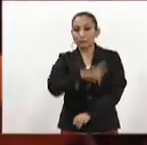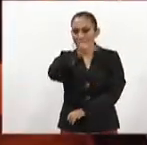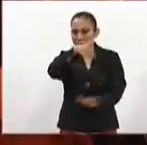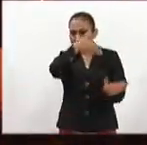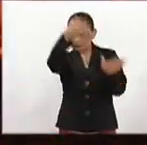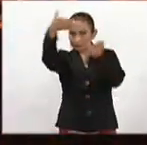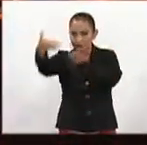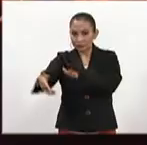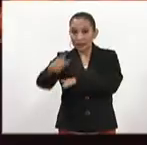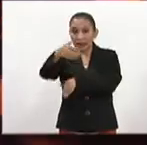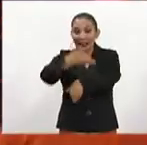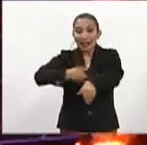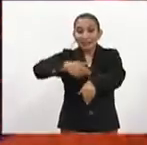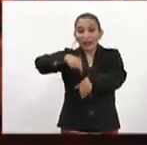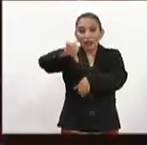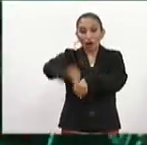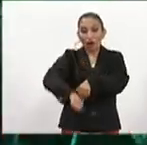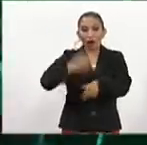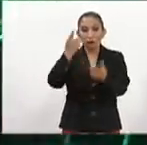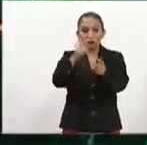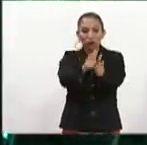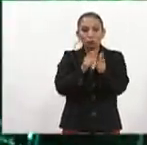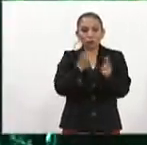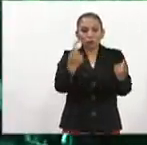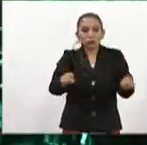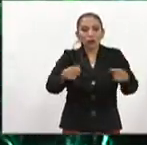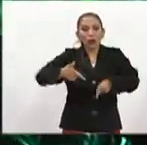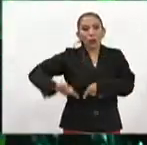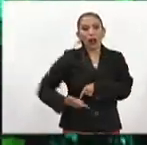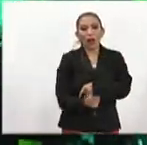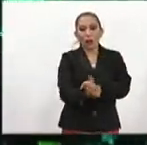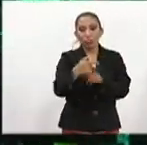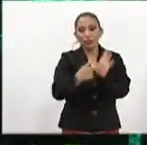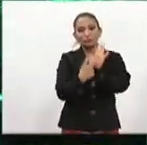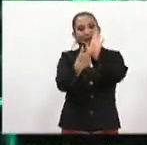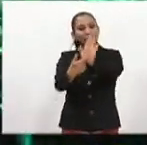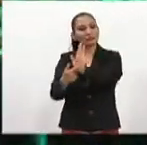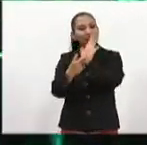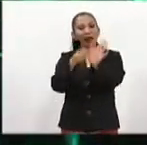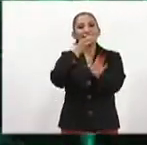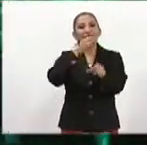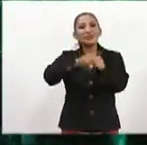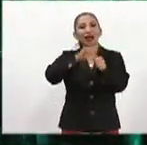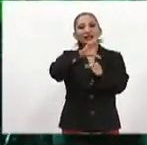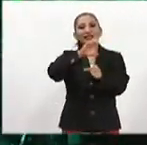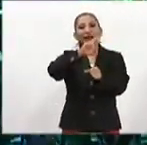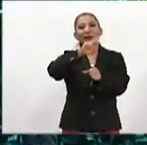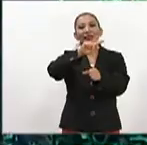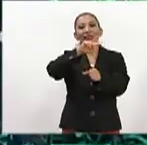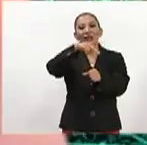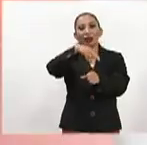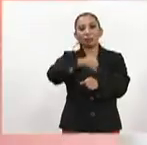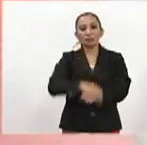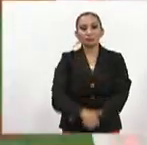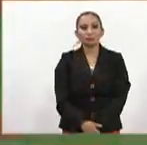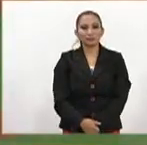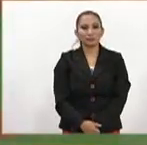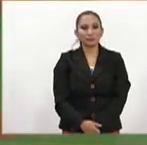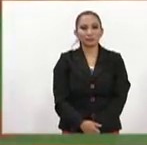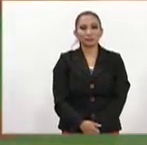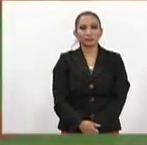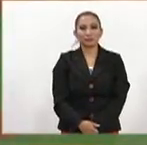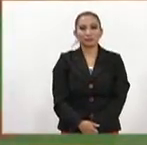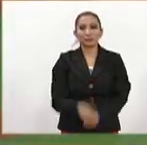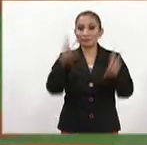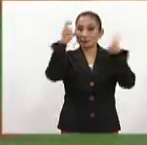Más adelante, esta tarde, la Orquesta Sinfónica de Guanajuato se presentará en el Festival Cervantino.